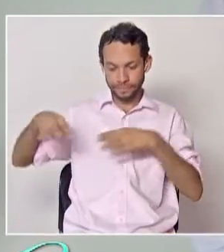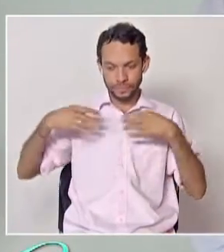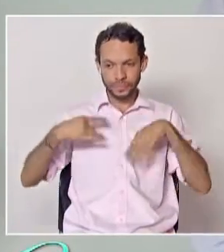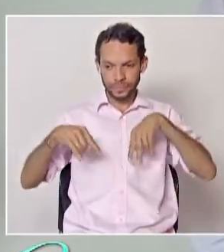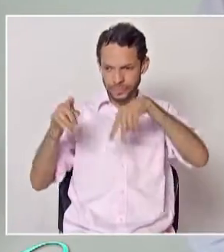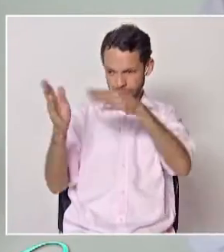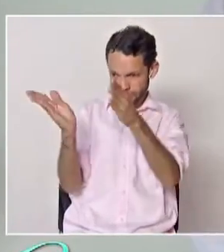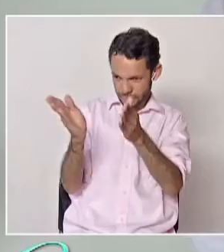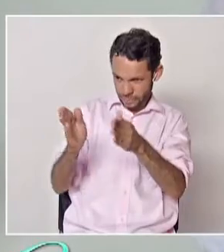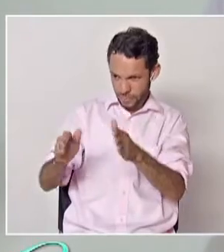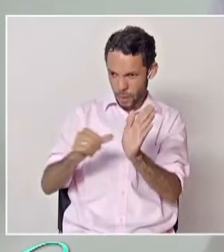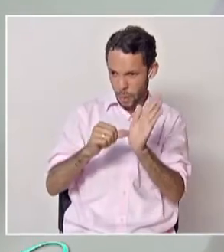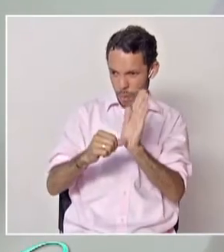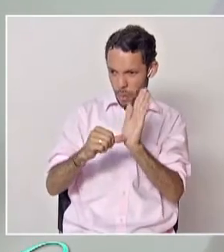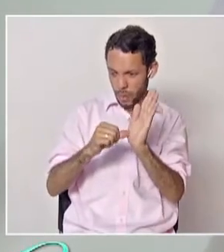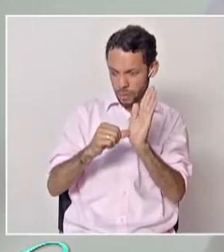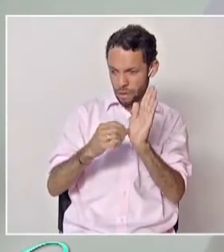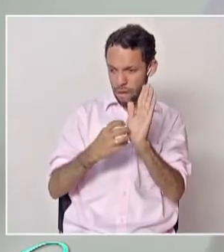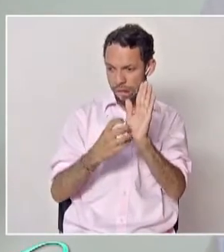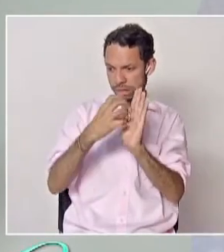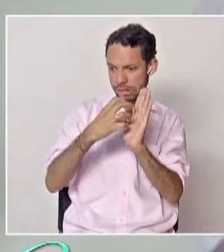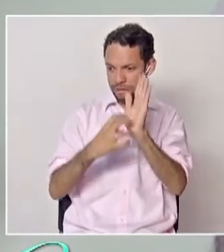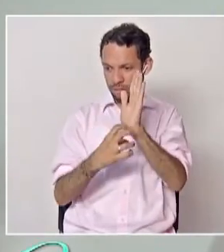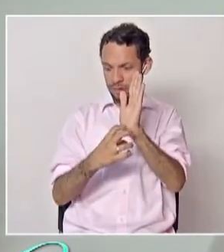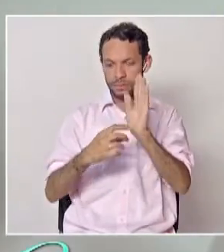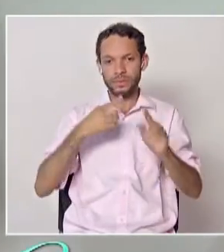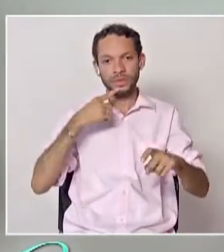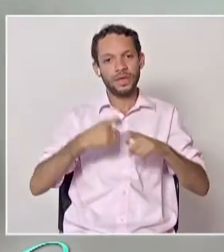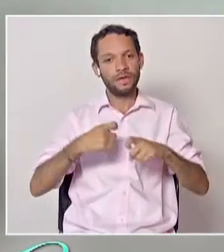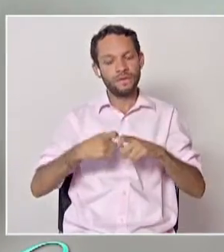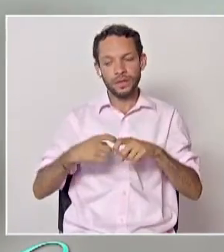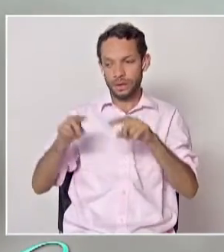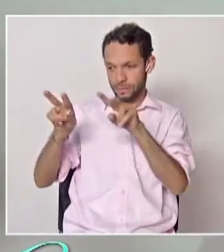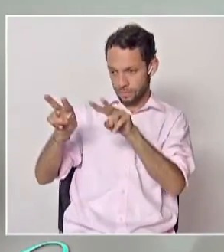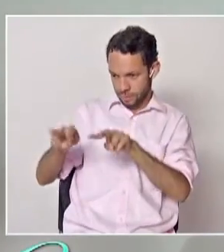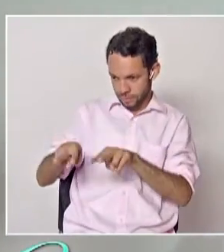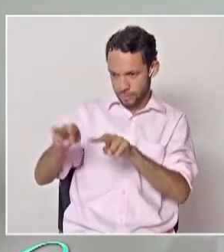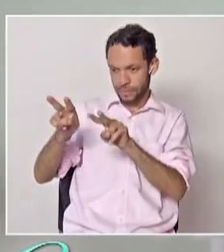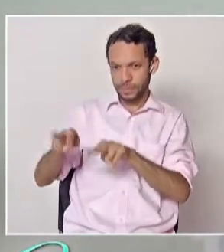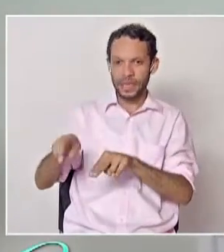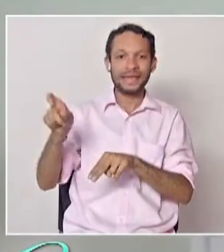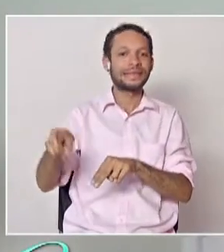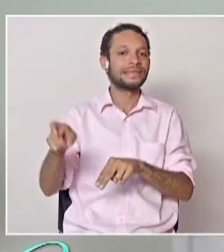los pliegues glúteos, uno más caído que el otro, y es mirar, es evaluar.